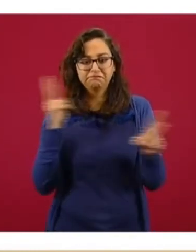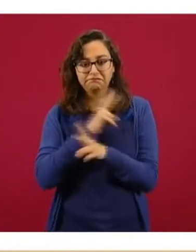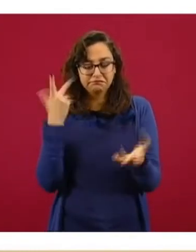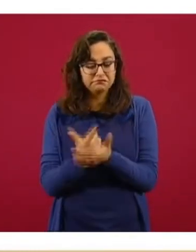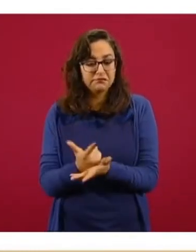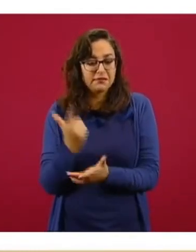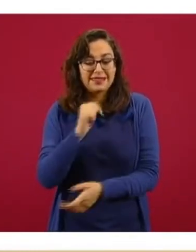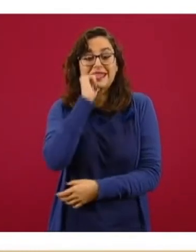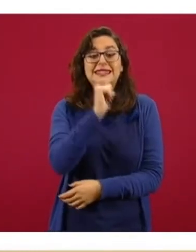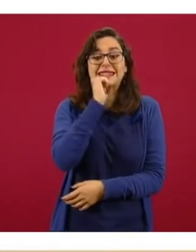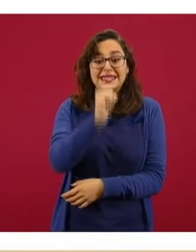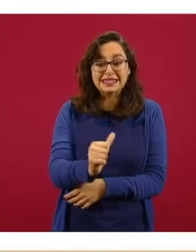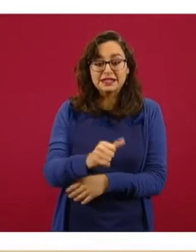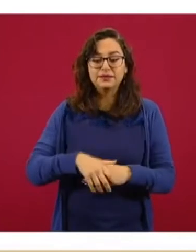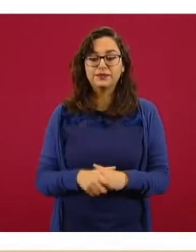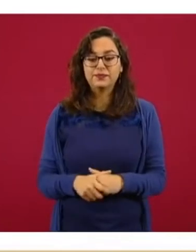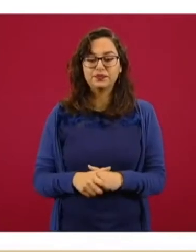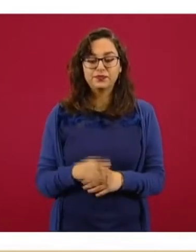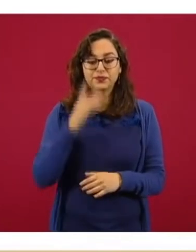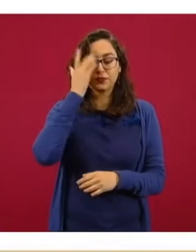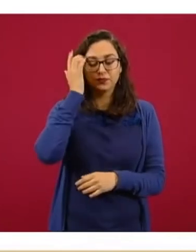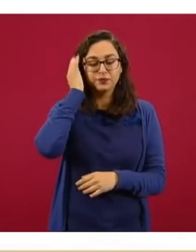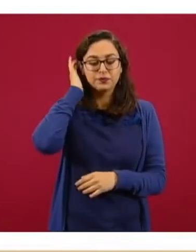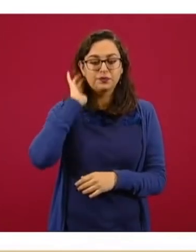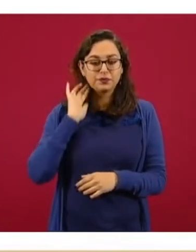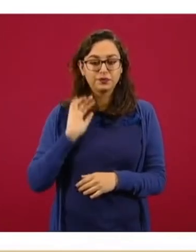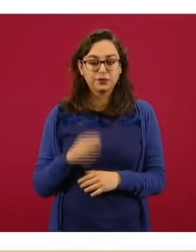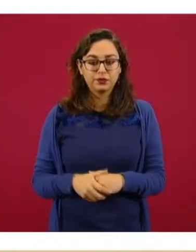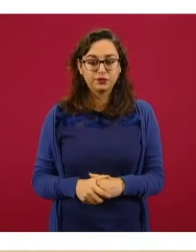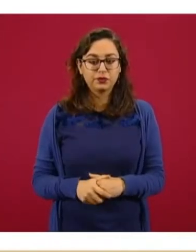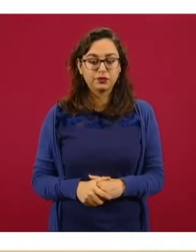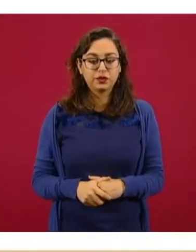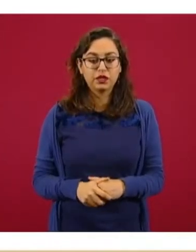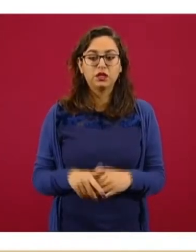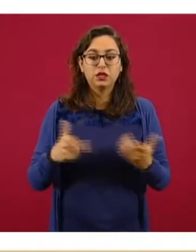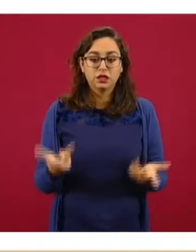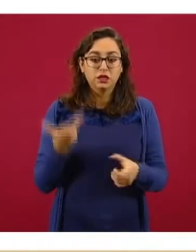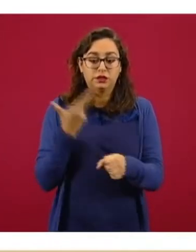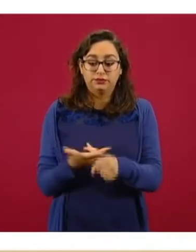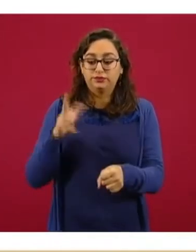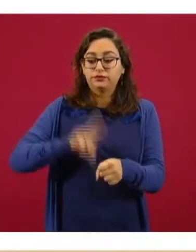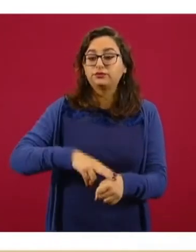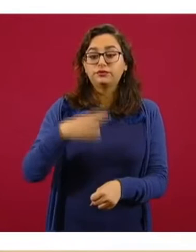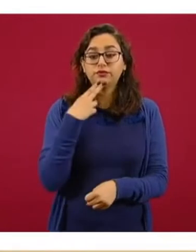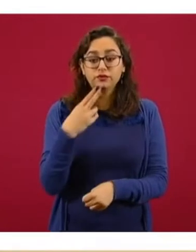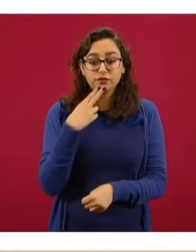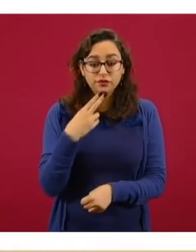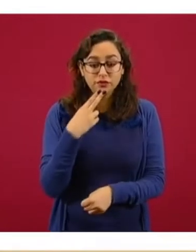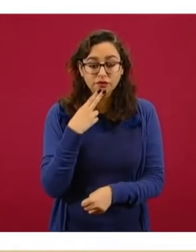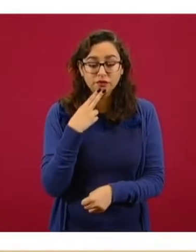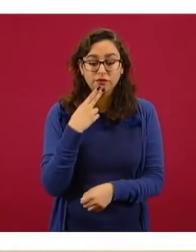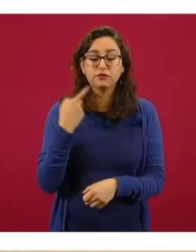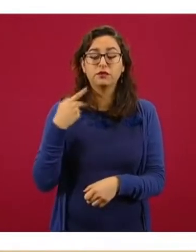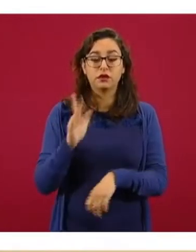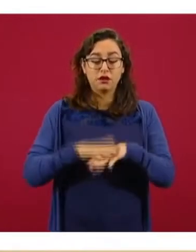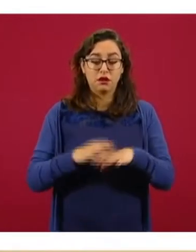grave. Y para poder usar las instalaciones hospitalarias, pero además optimizar la